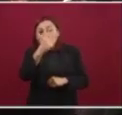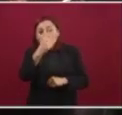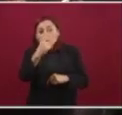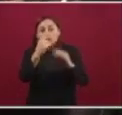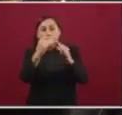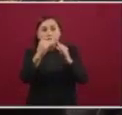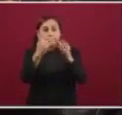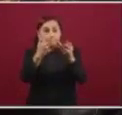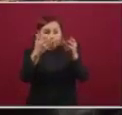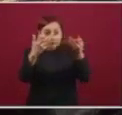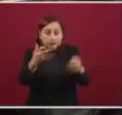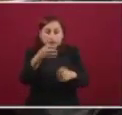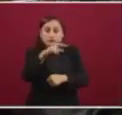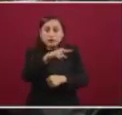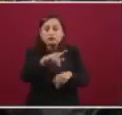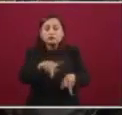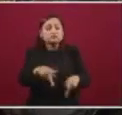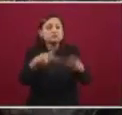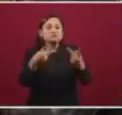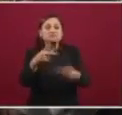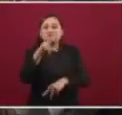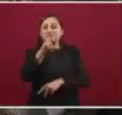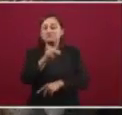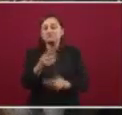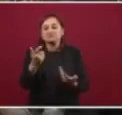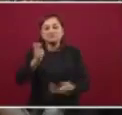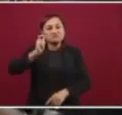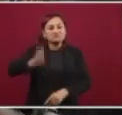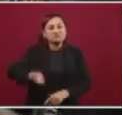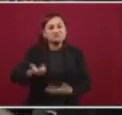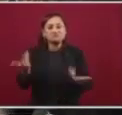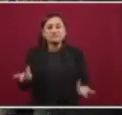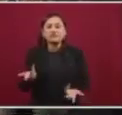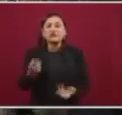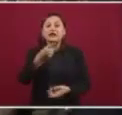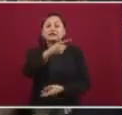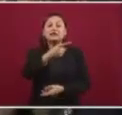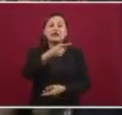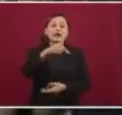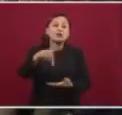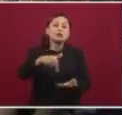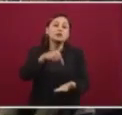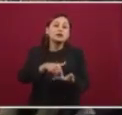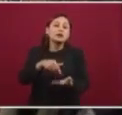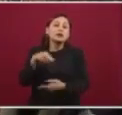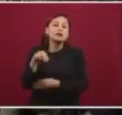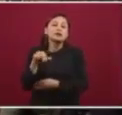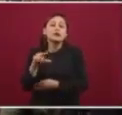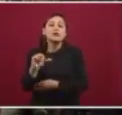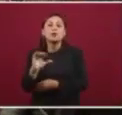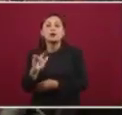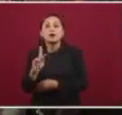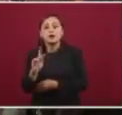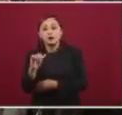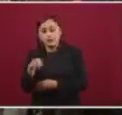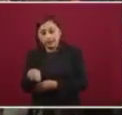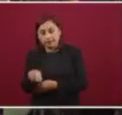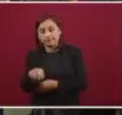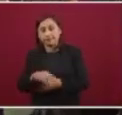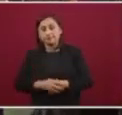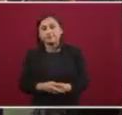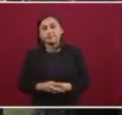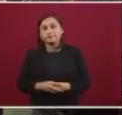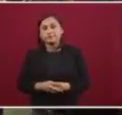Naucalpan la vez pasada, lo solicitó el